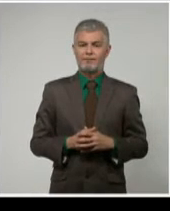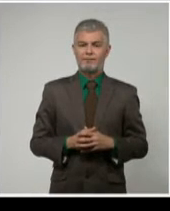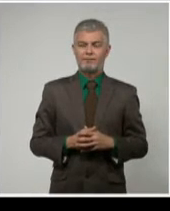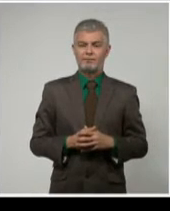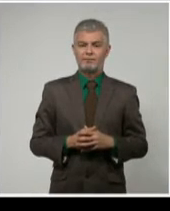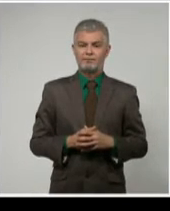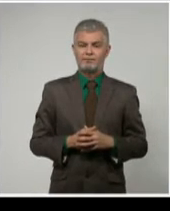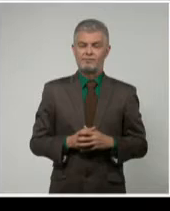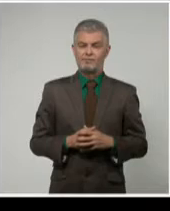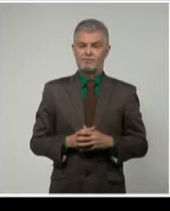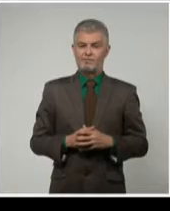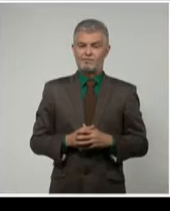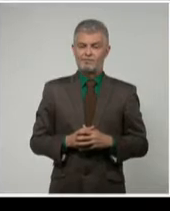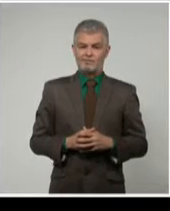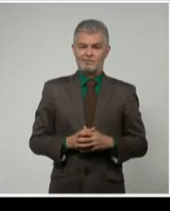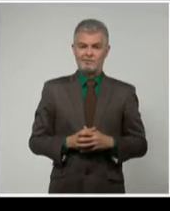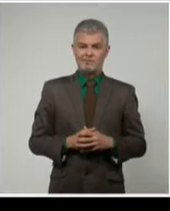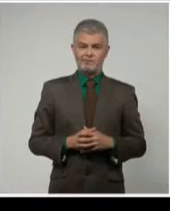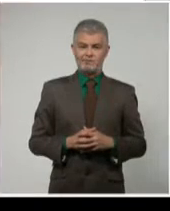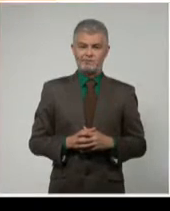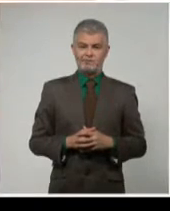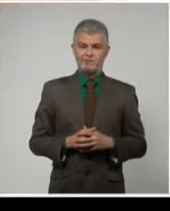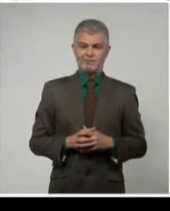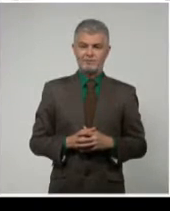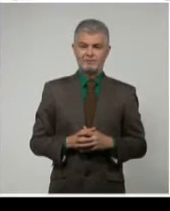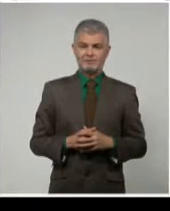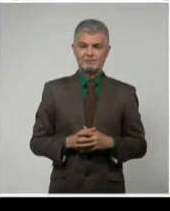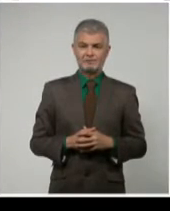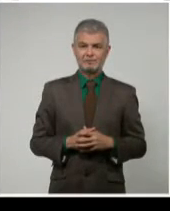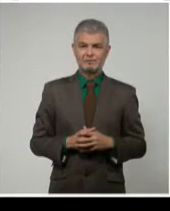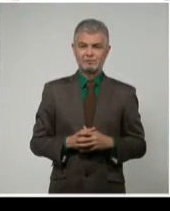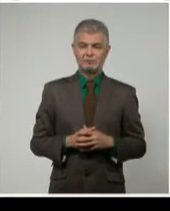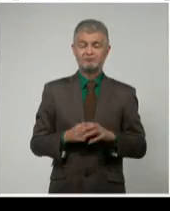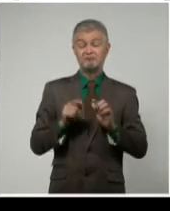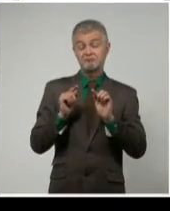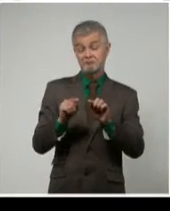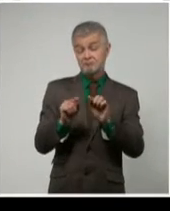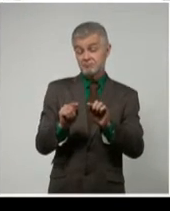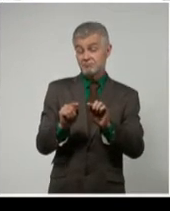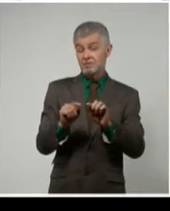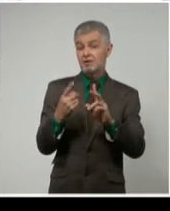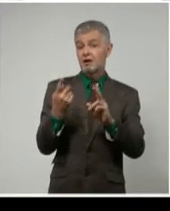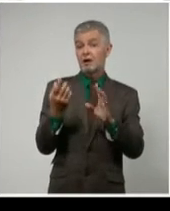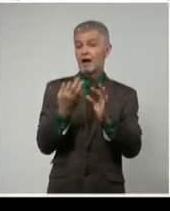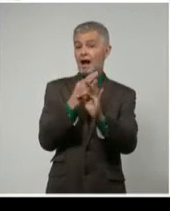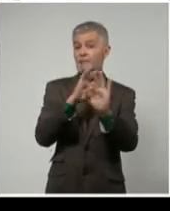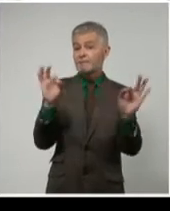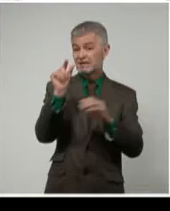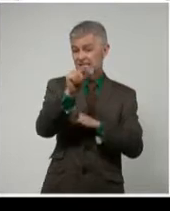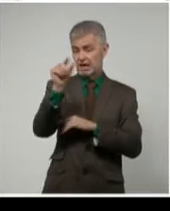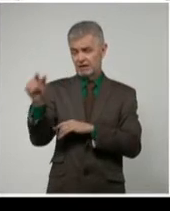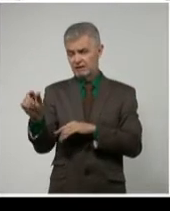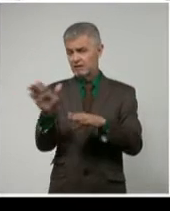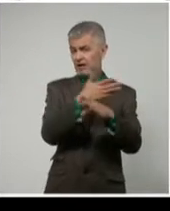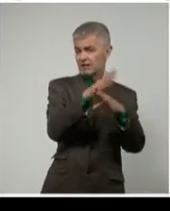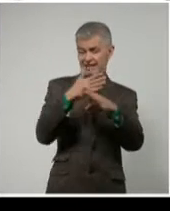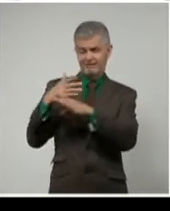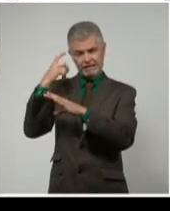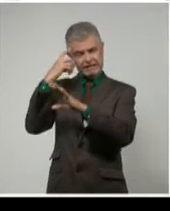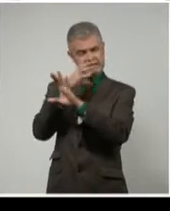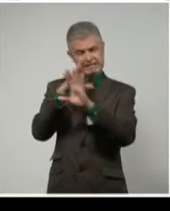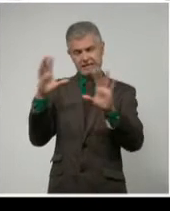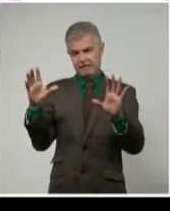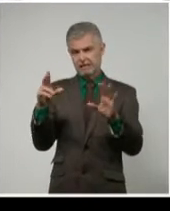and that they cannot identify their cause. Hay especialistas de distintos campos de la ciencia, por ejemplo, en el